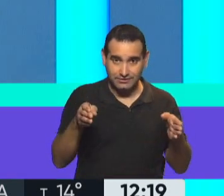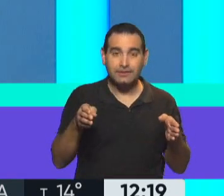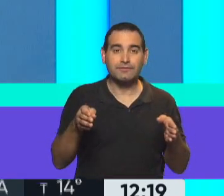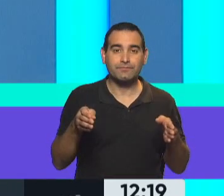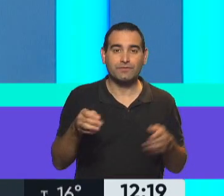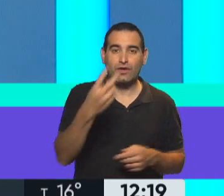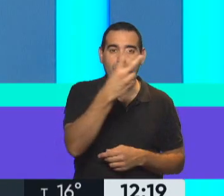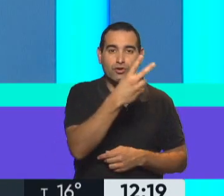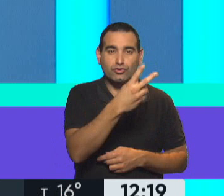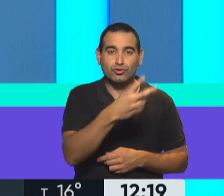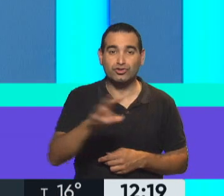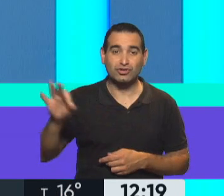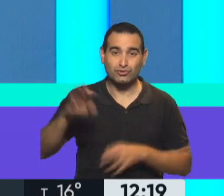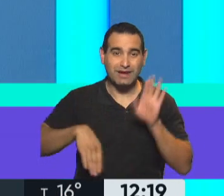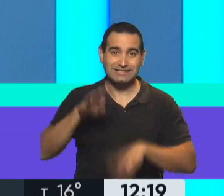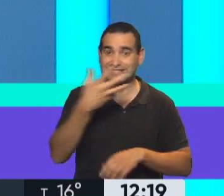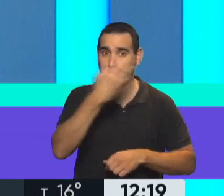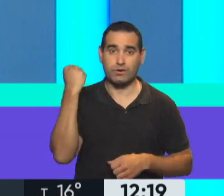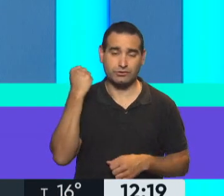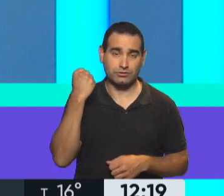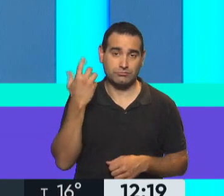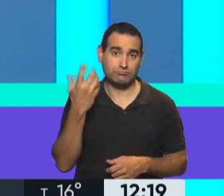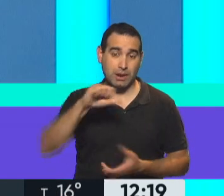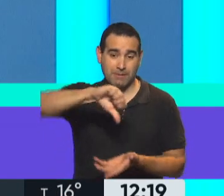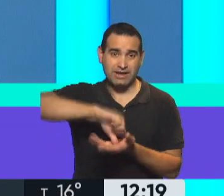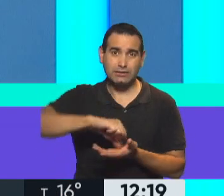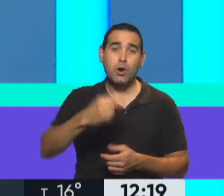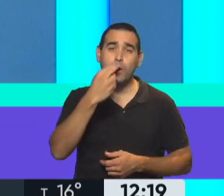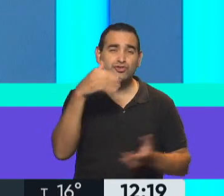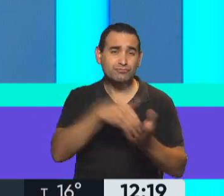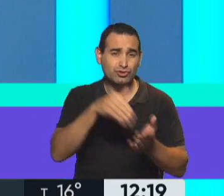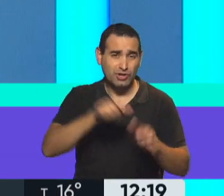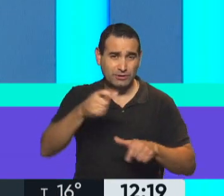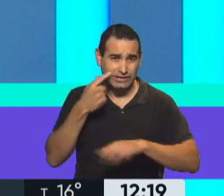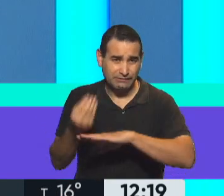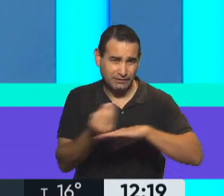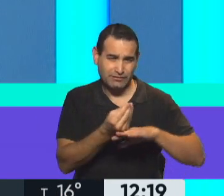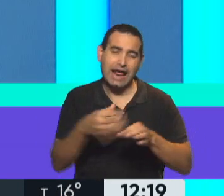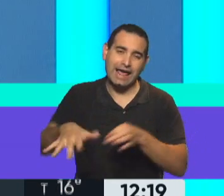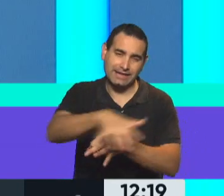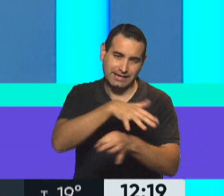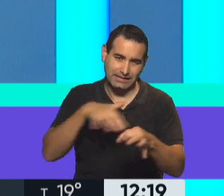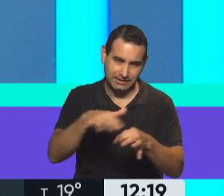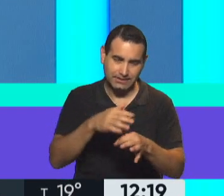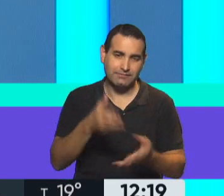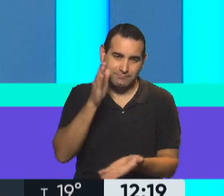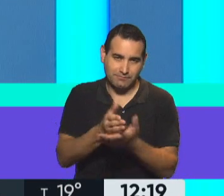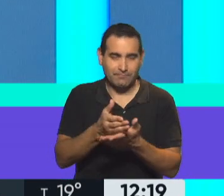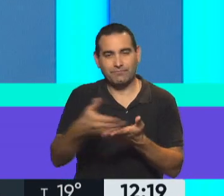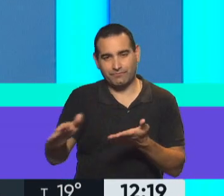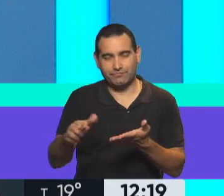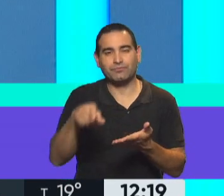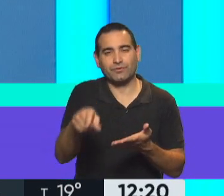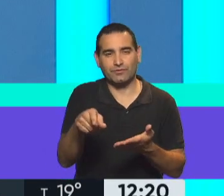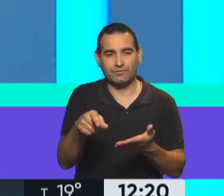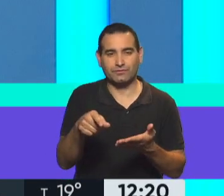más de 200 secuestros es la situación de un país de apenas 11 millones de habitantes una isla no o media isla relevo que comparte territorio